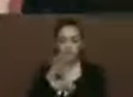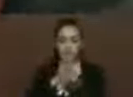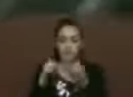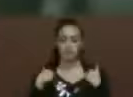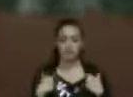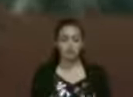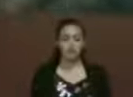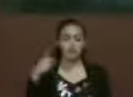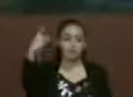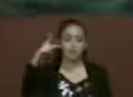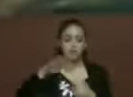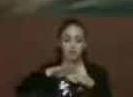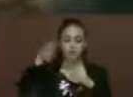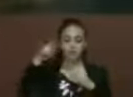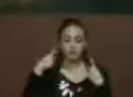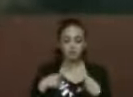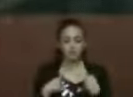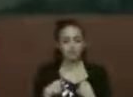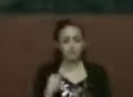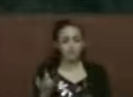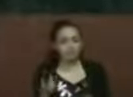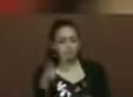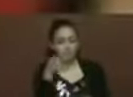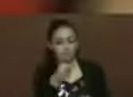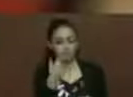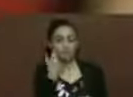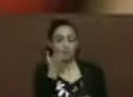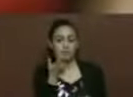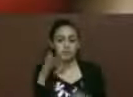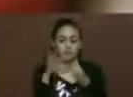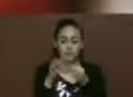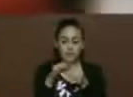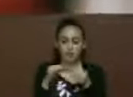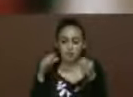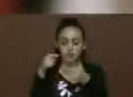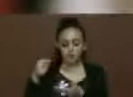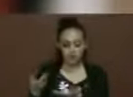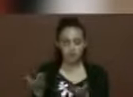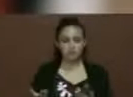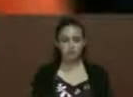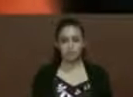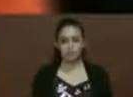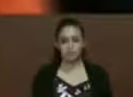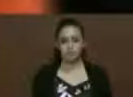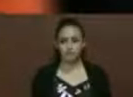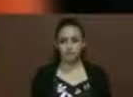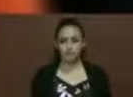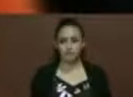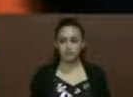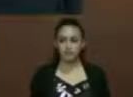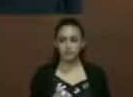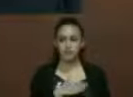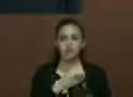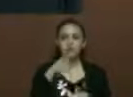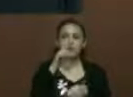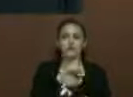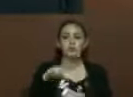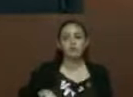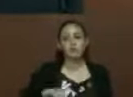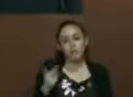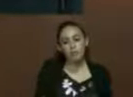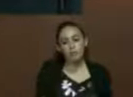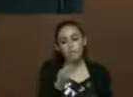de los migrantes. Entonces, alguna cosa que quieran que se amplíe, pues estamos a sus órdenes. Buenos días, gobernador.